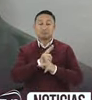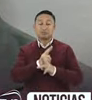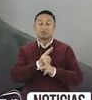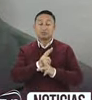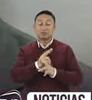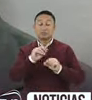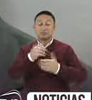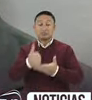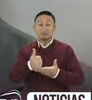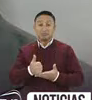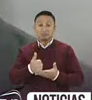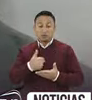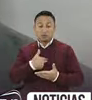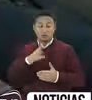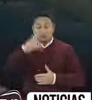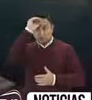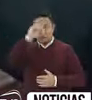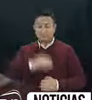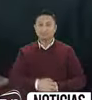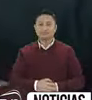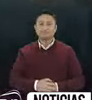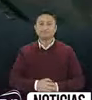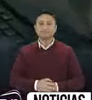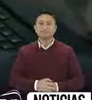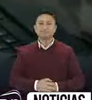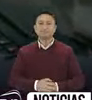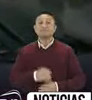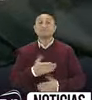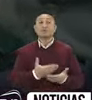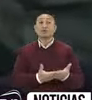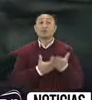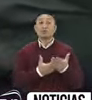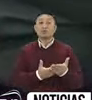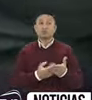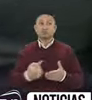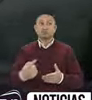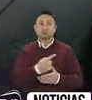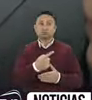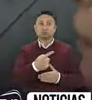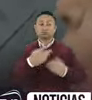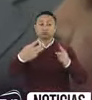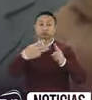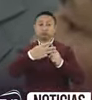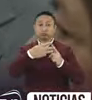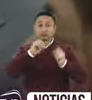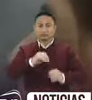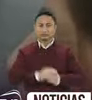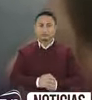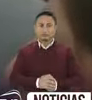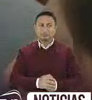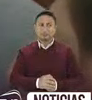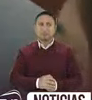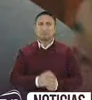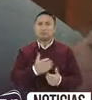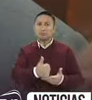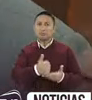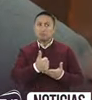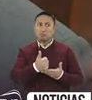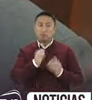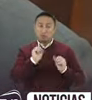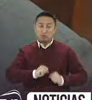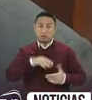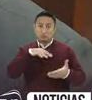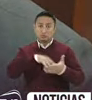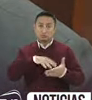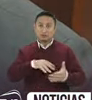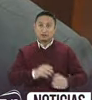que uno ha aprendido. Destaca que la modalidad online o virtual fue otra de las características que le motivó para obtener su